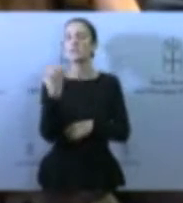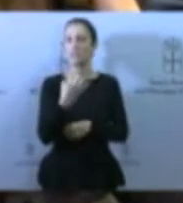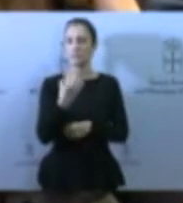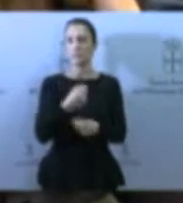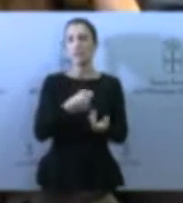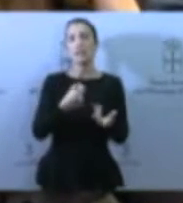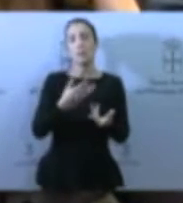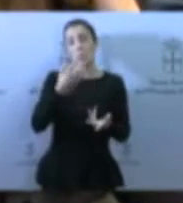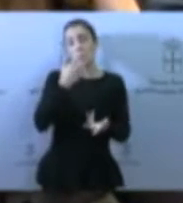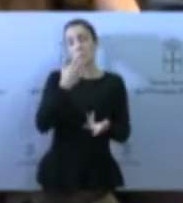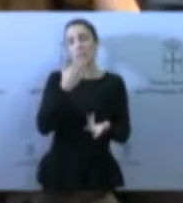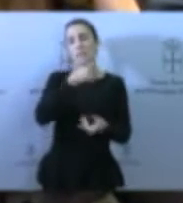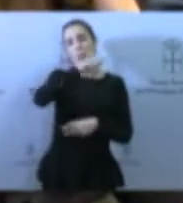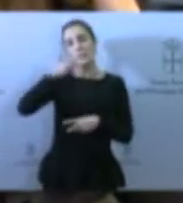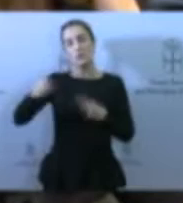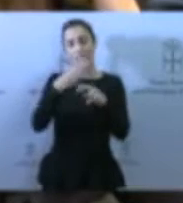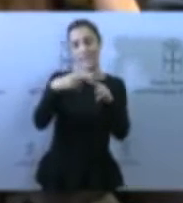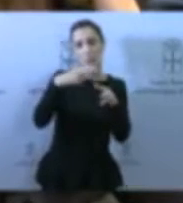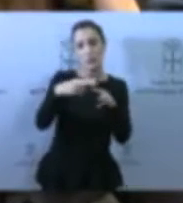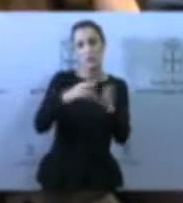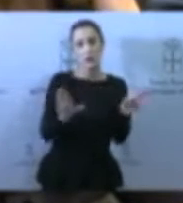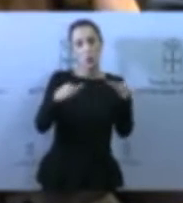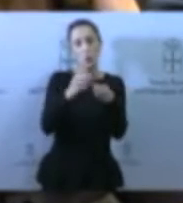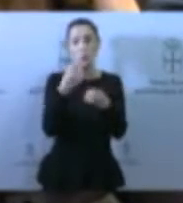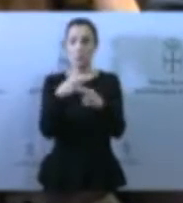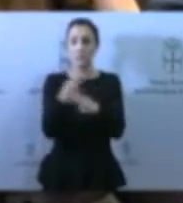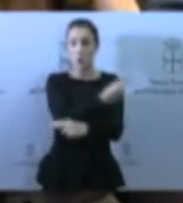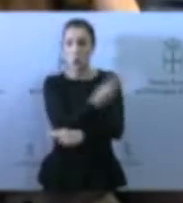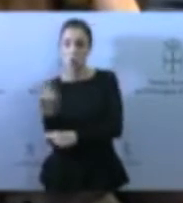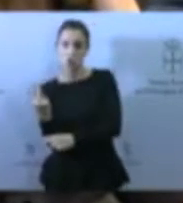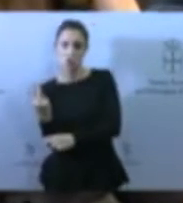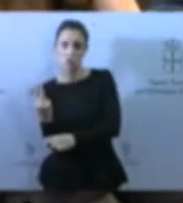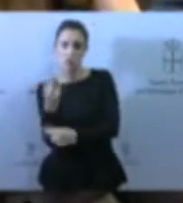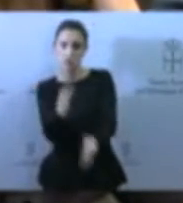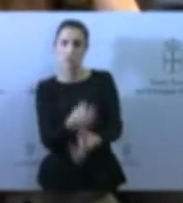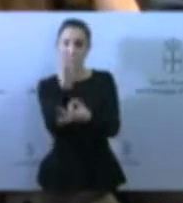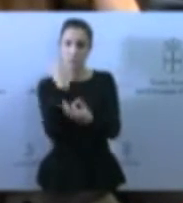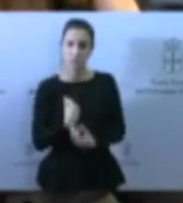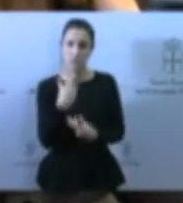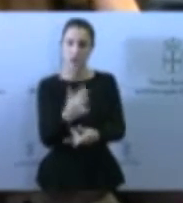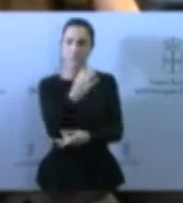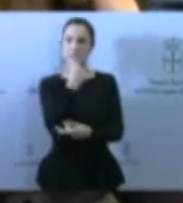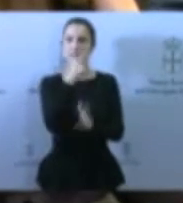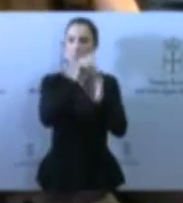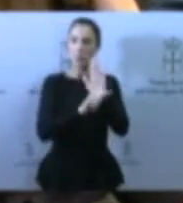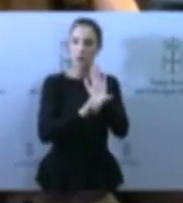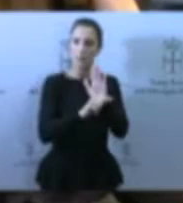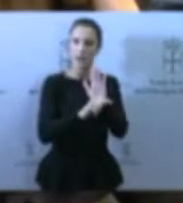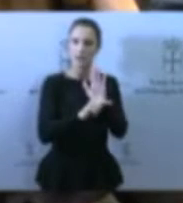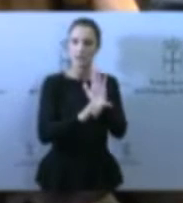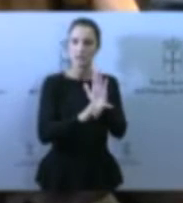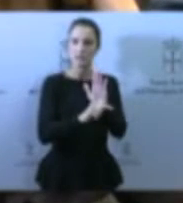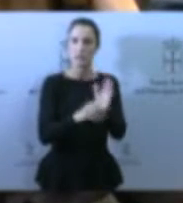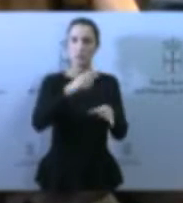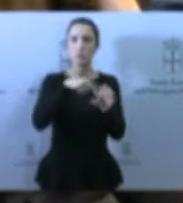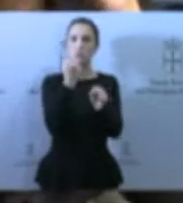la política, insignes representantes del bipartidismo que no tienen ningún pudor en programar dende los sus cargos el salto del prau